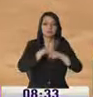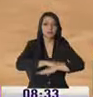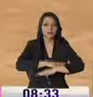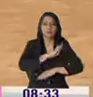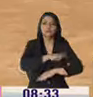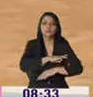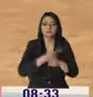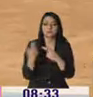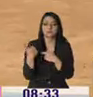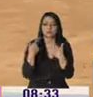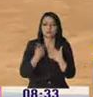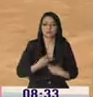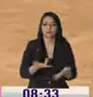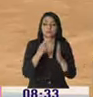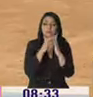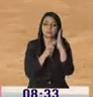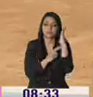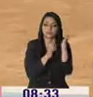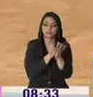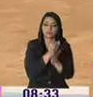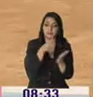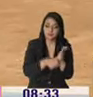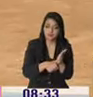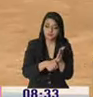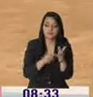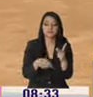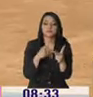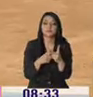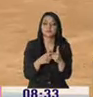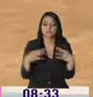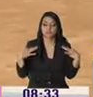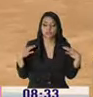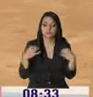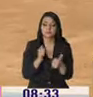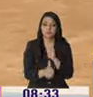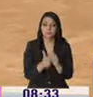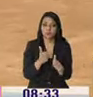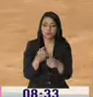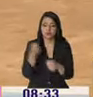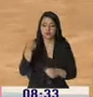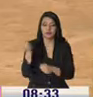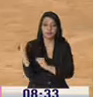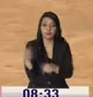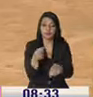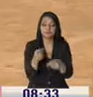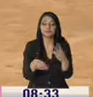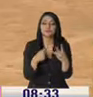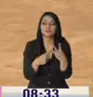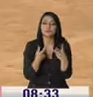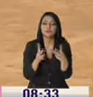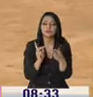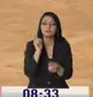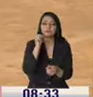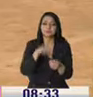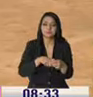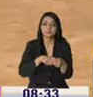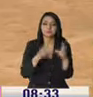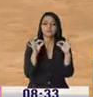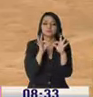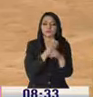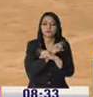municipio. Los requisitos son copia de cédula, ropa deportiva, una raqueta y las inscripciones son por redes sociales,